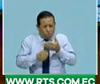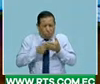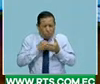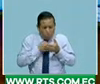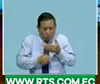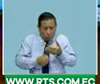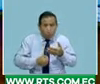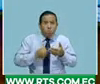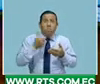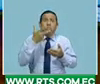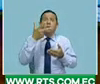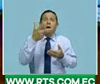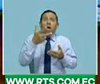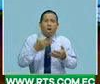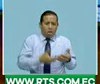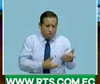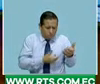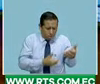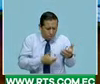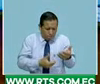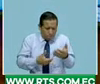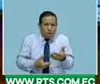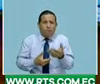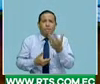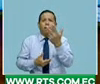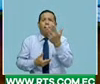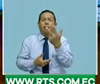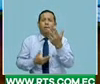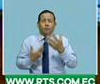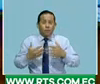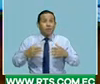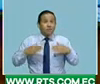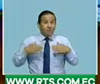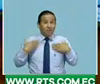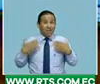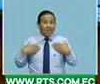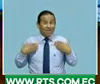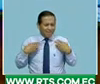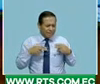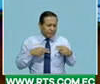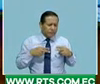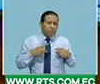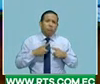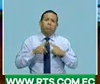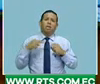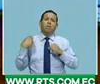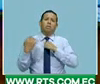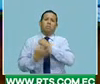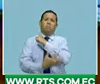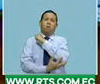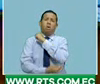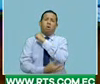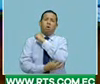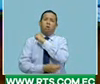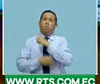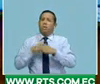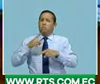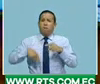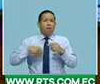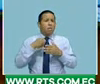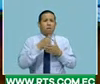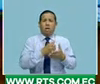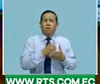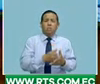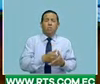en la familia debido a sus escasos recursos económicos también, no pueden proveer lo necesario para los pequeños. Por ello, esperan contar con su